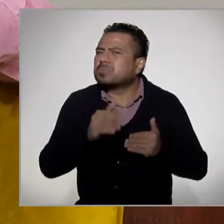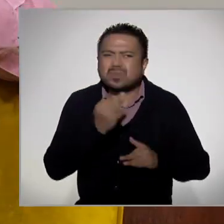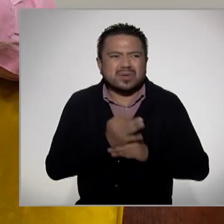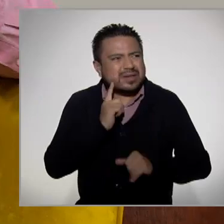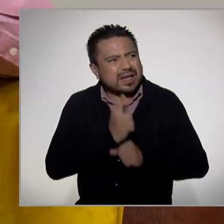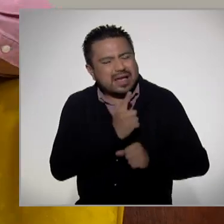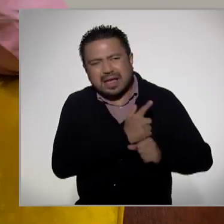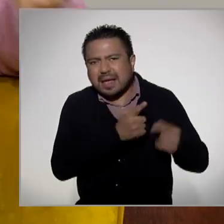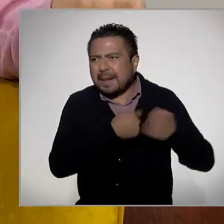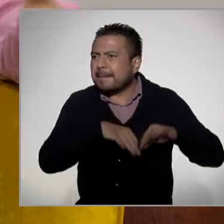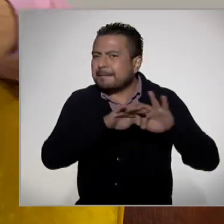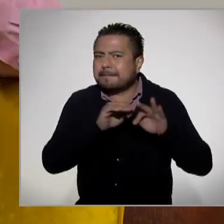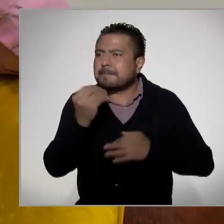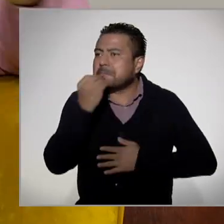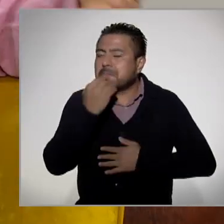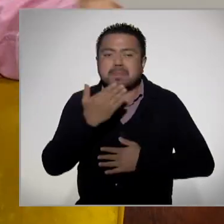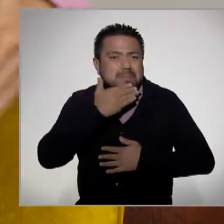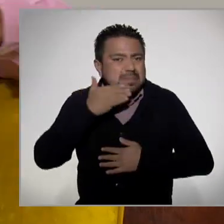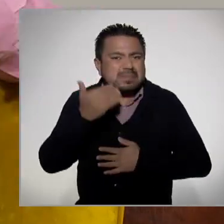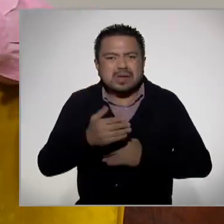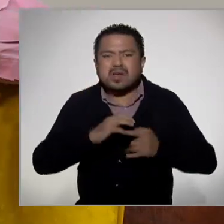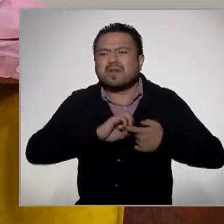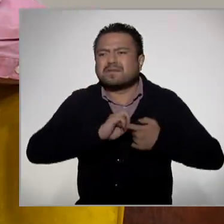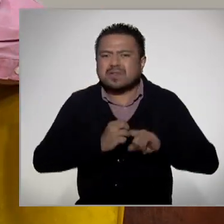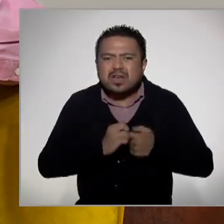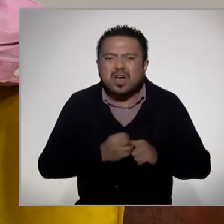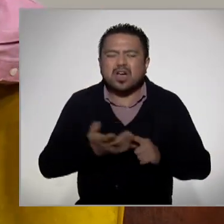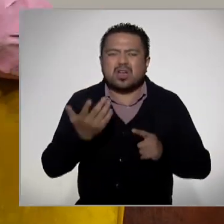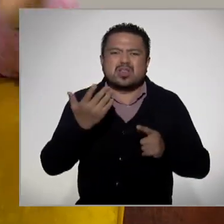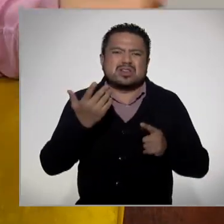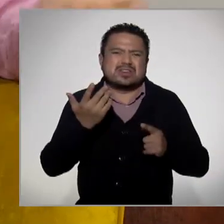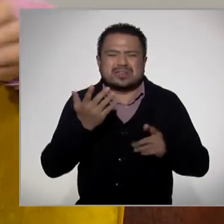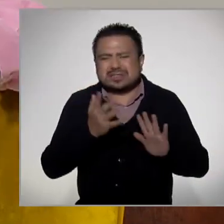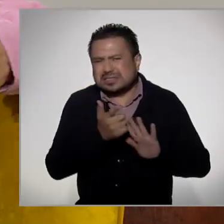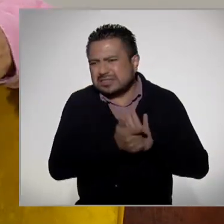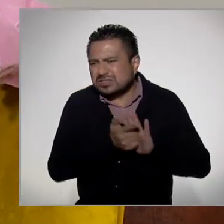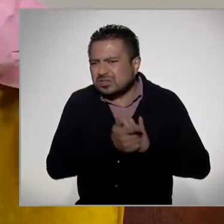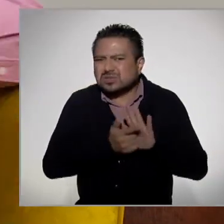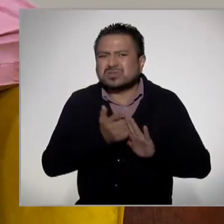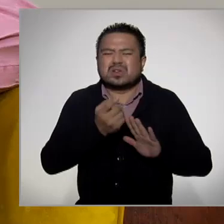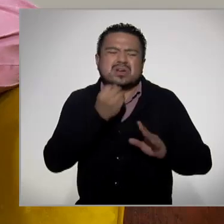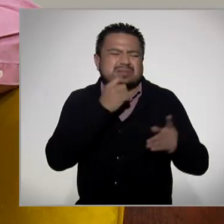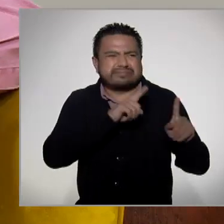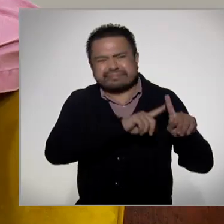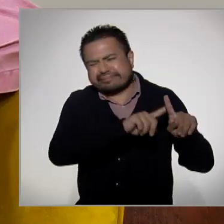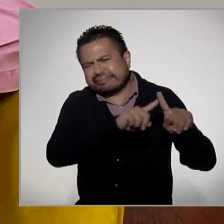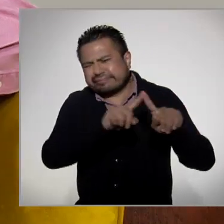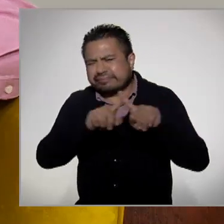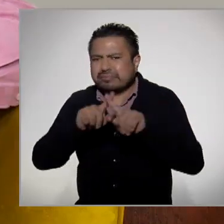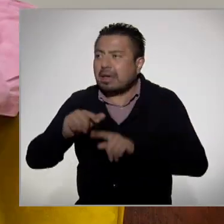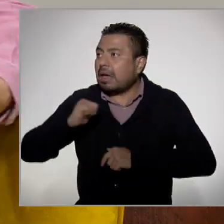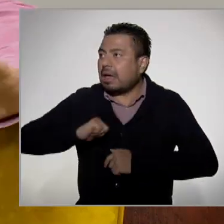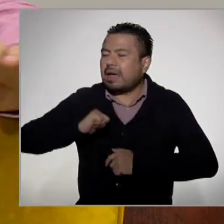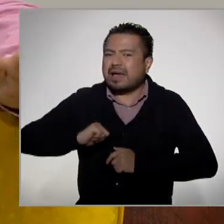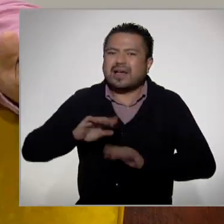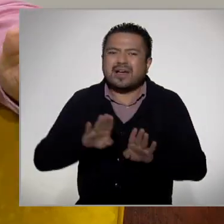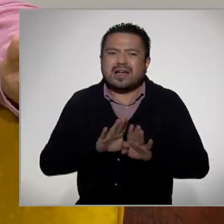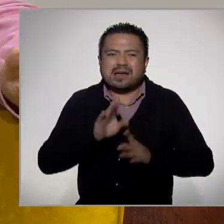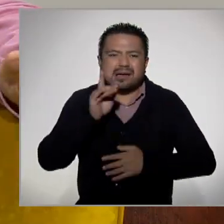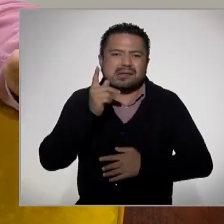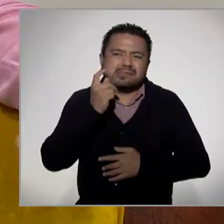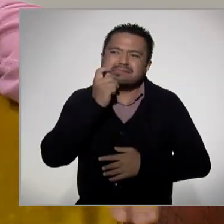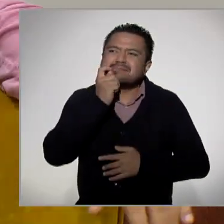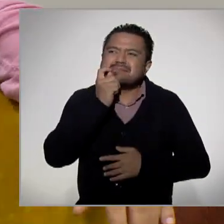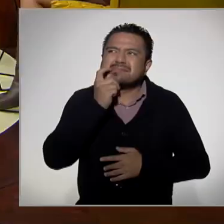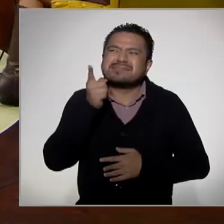ver los niños están comiendo adecuadamente comen frijoles garbanzos lechuga espinacas etcétera en mi época era popeye el marino york la